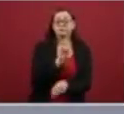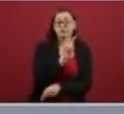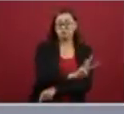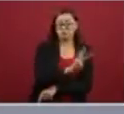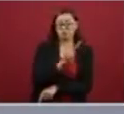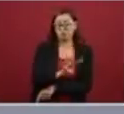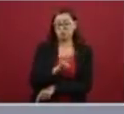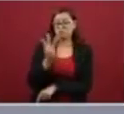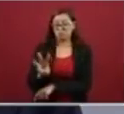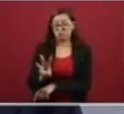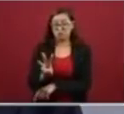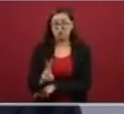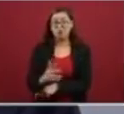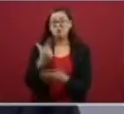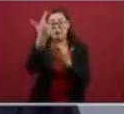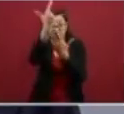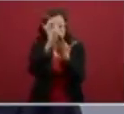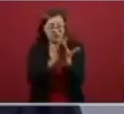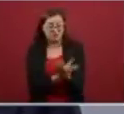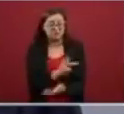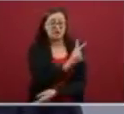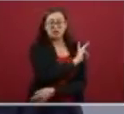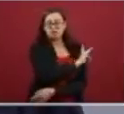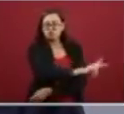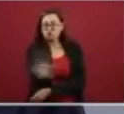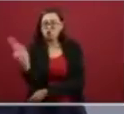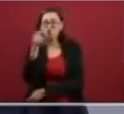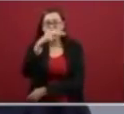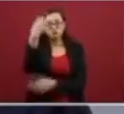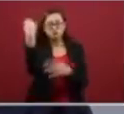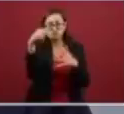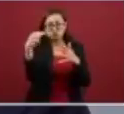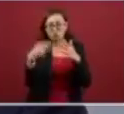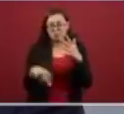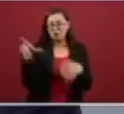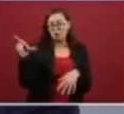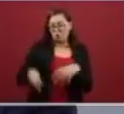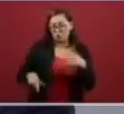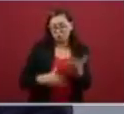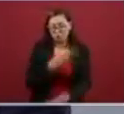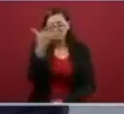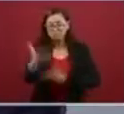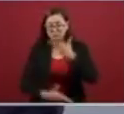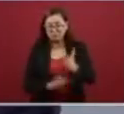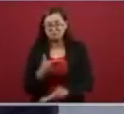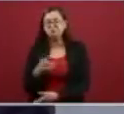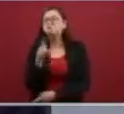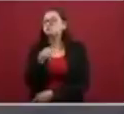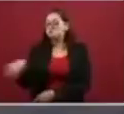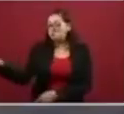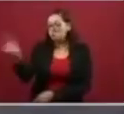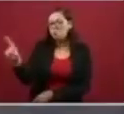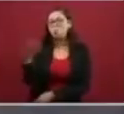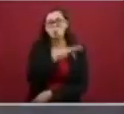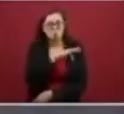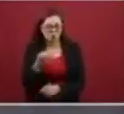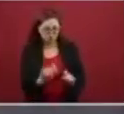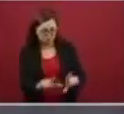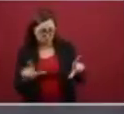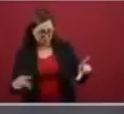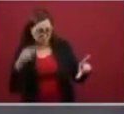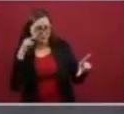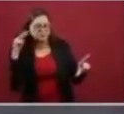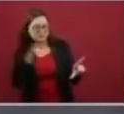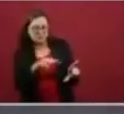nómina de todos los servidores públicos. No se